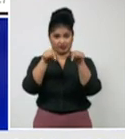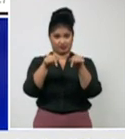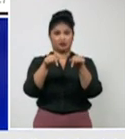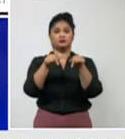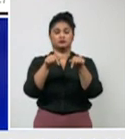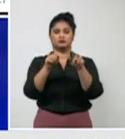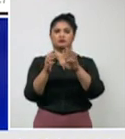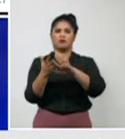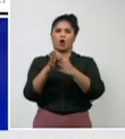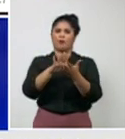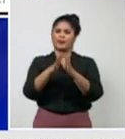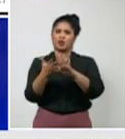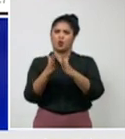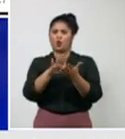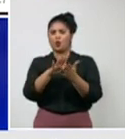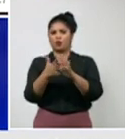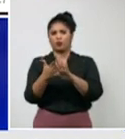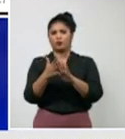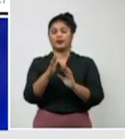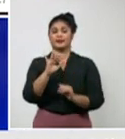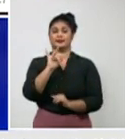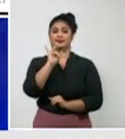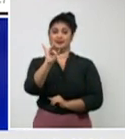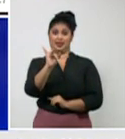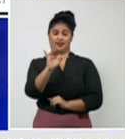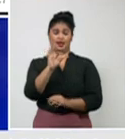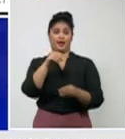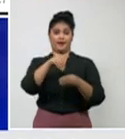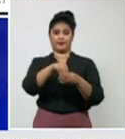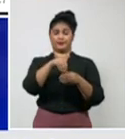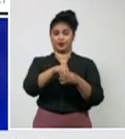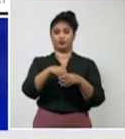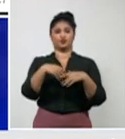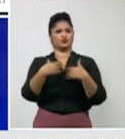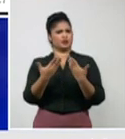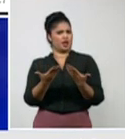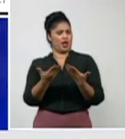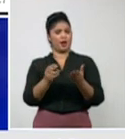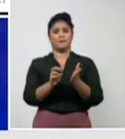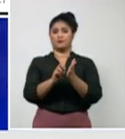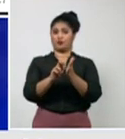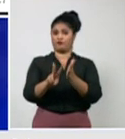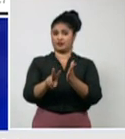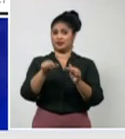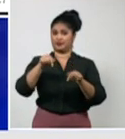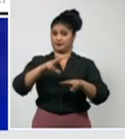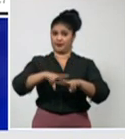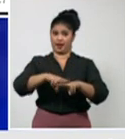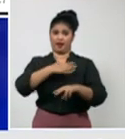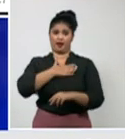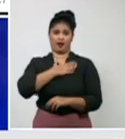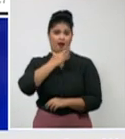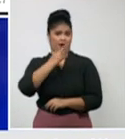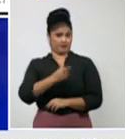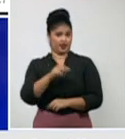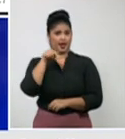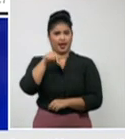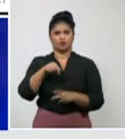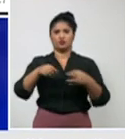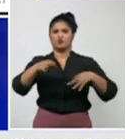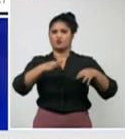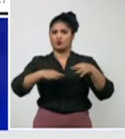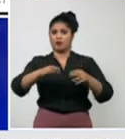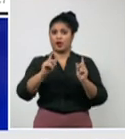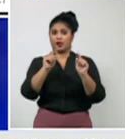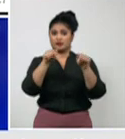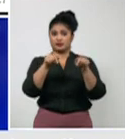6, 7, pues pertenecen a la provincia de La Habana, que son los municipios que tienen, aquí se